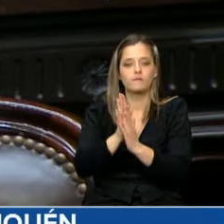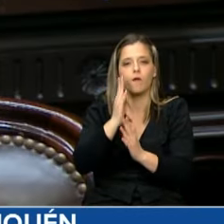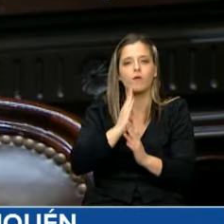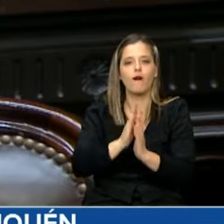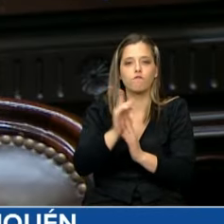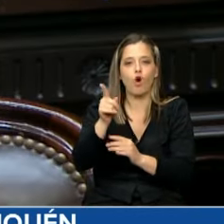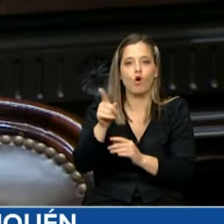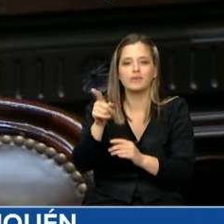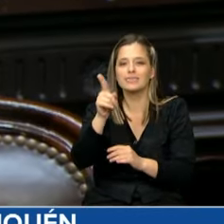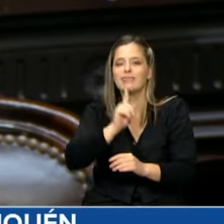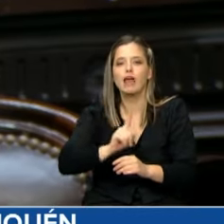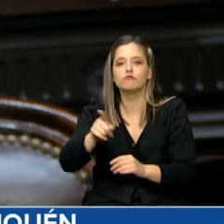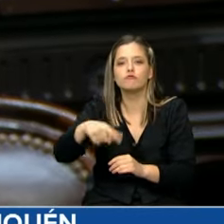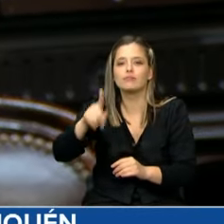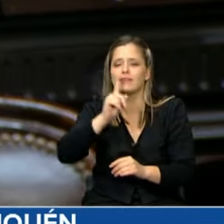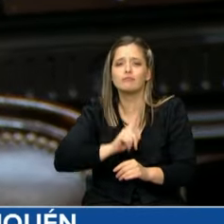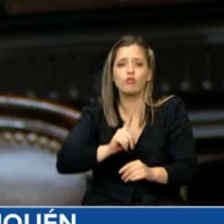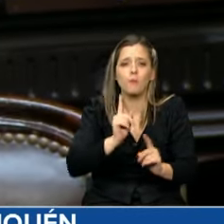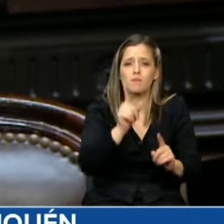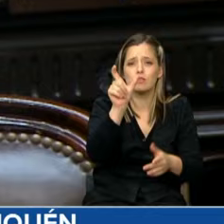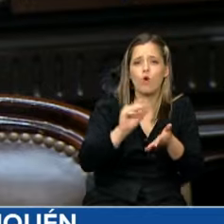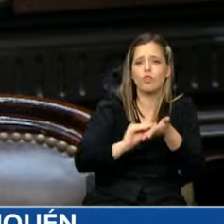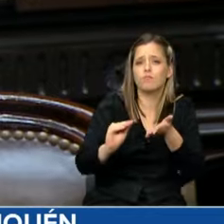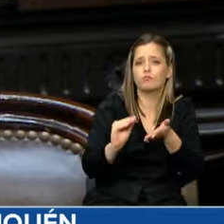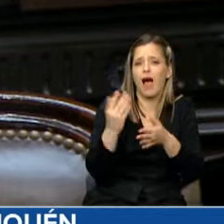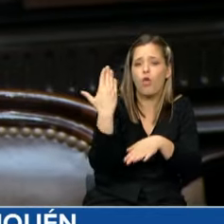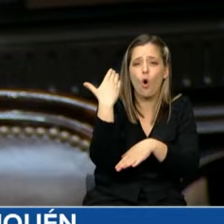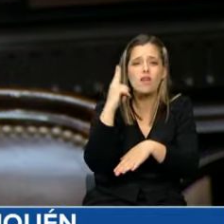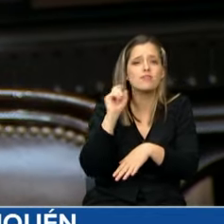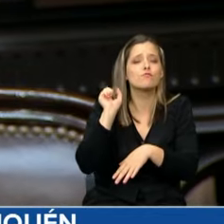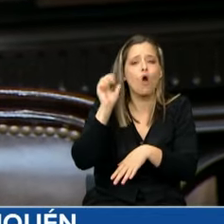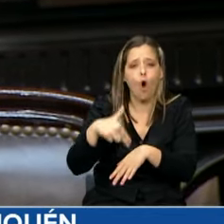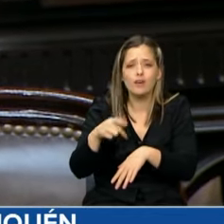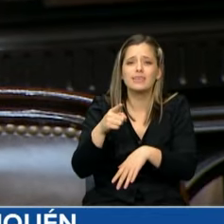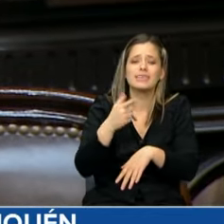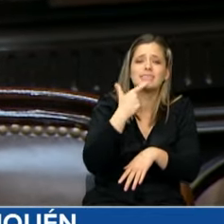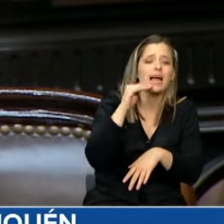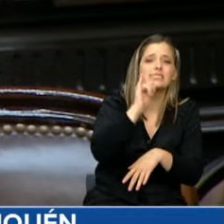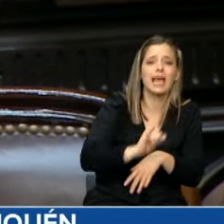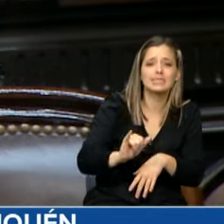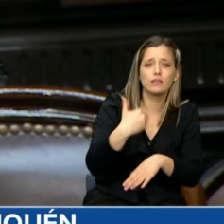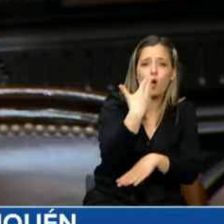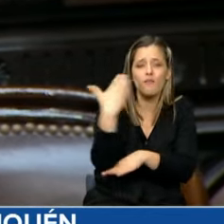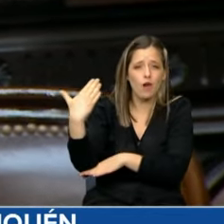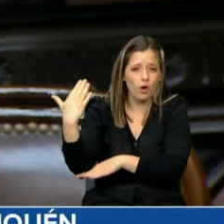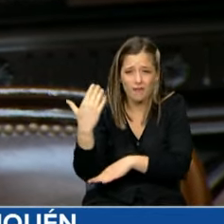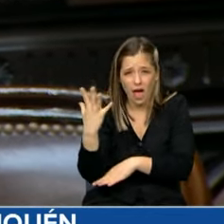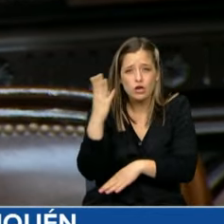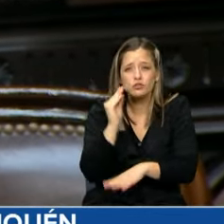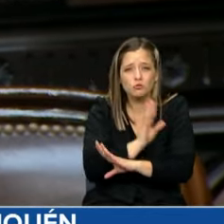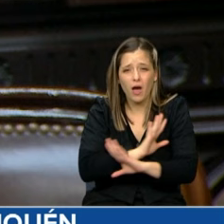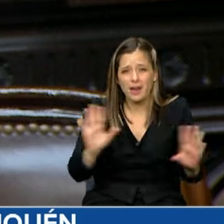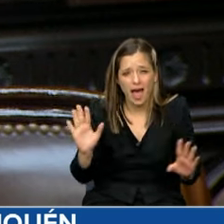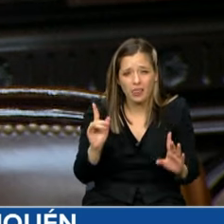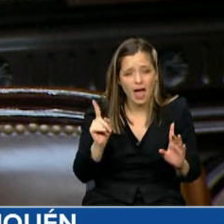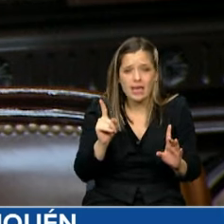hacer un poquito de silencio porque realmente no se escuchó nada de lo que hablaba el diputado igón ni el diputado Sánchez en un tema vital para el crecimiento de la República